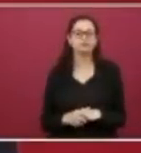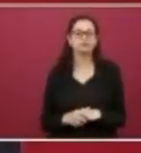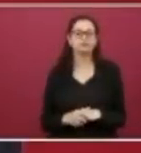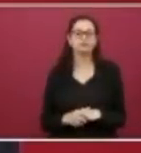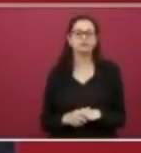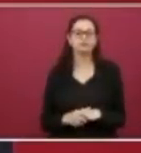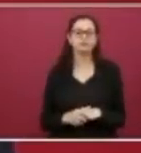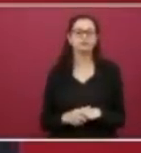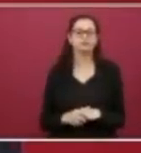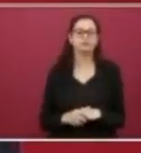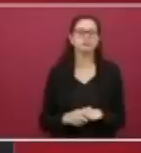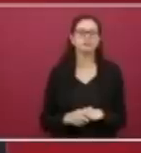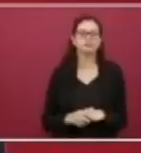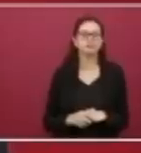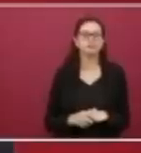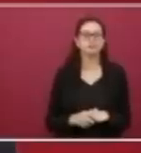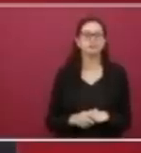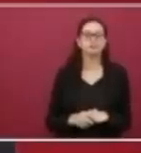afortunadamente